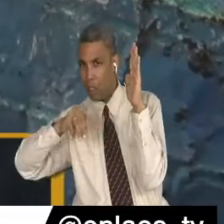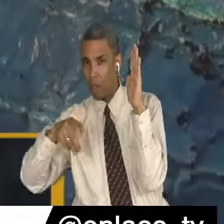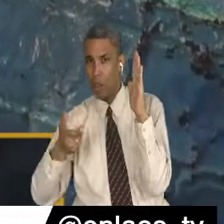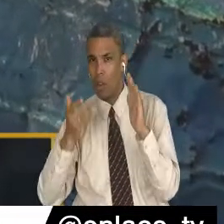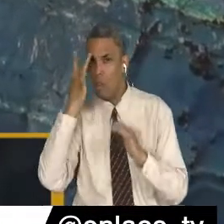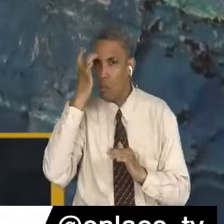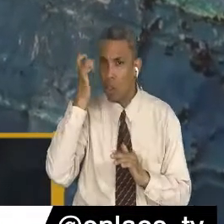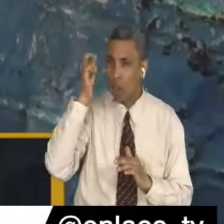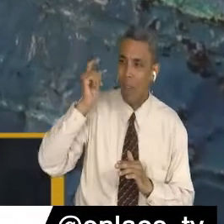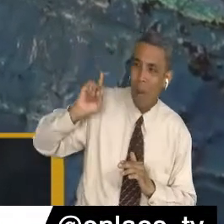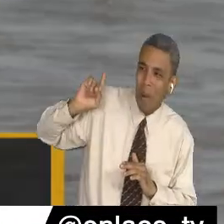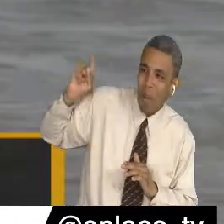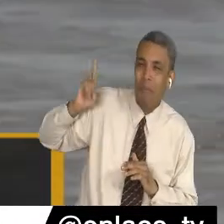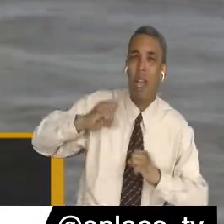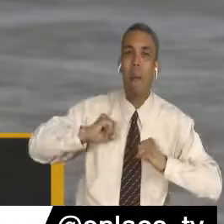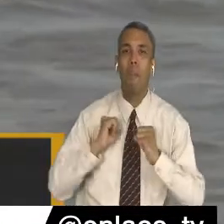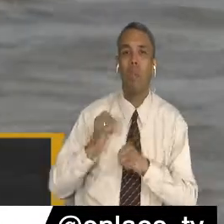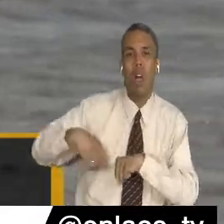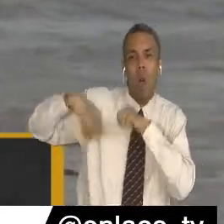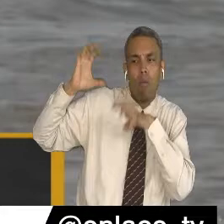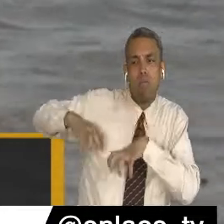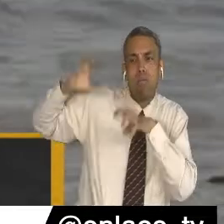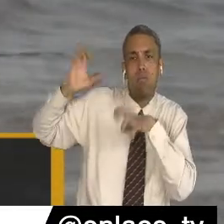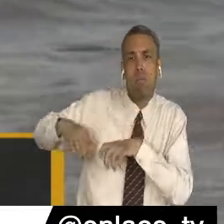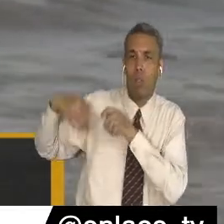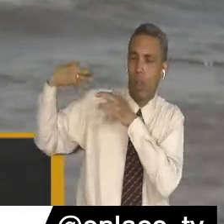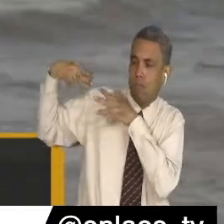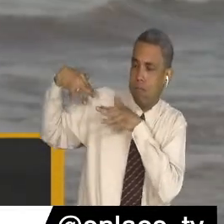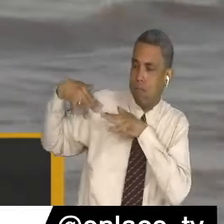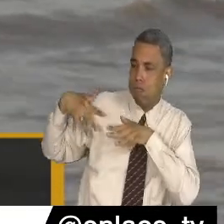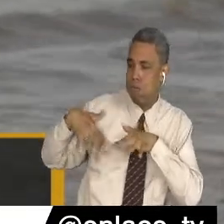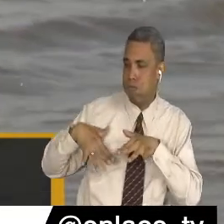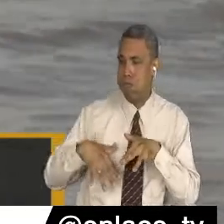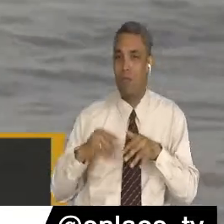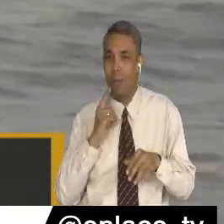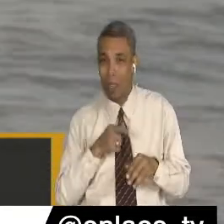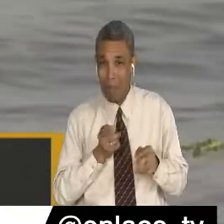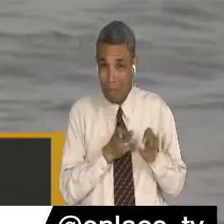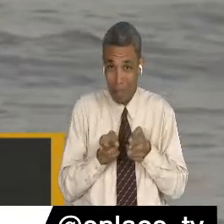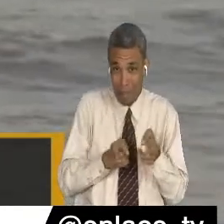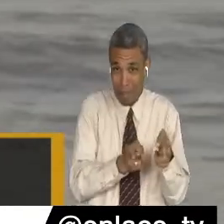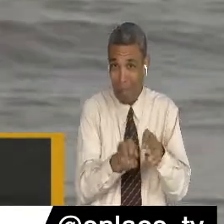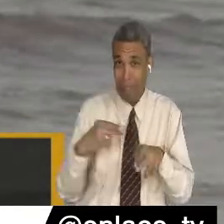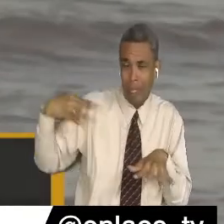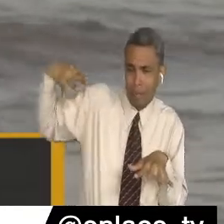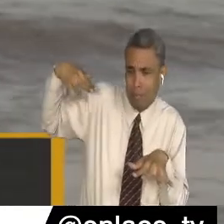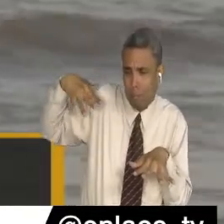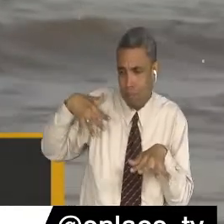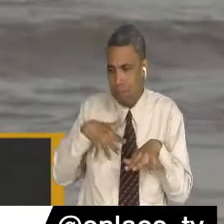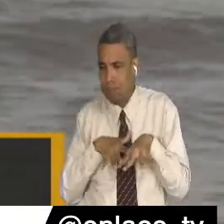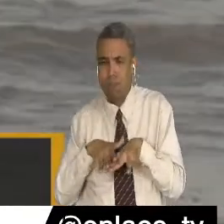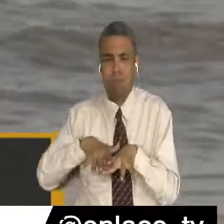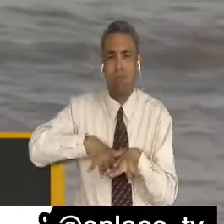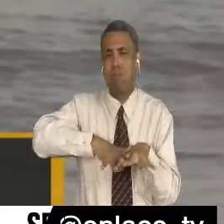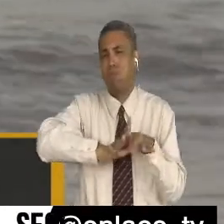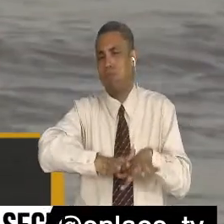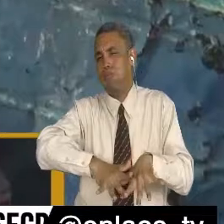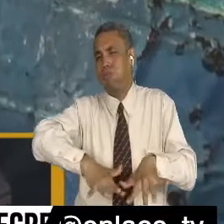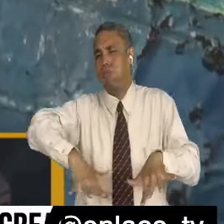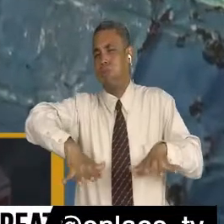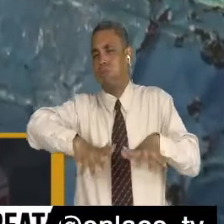Bogotá, normalmente. Estos hombres saben que cuando el río Magdalena está así, las medidas preventivas para evitar tragedias deben